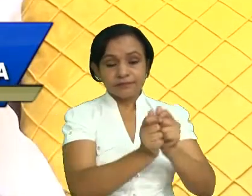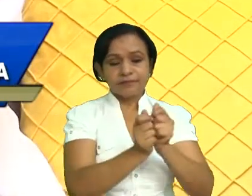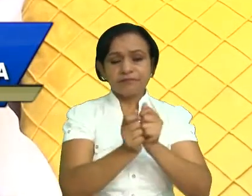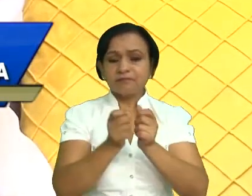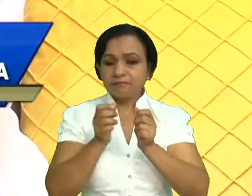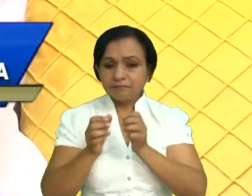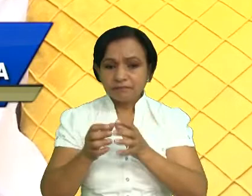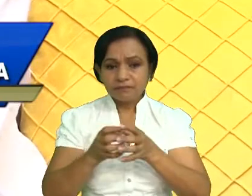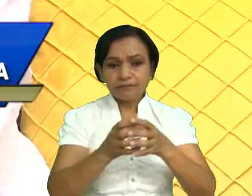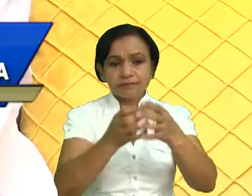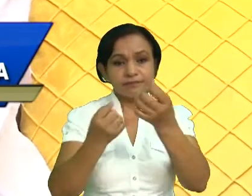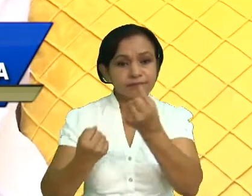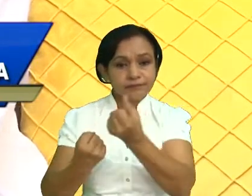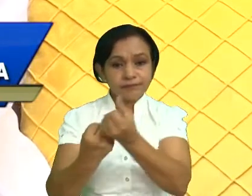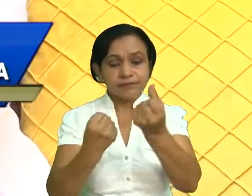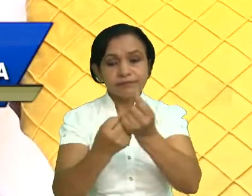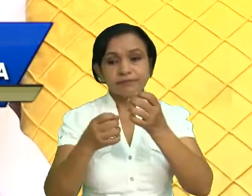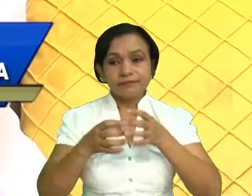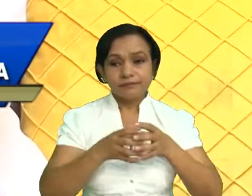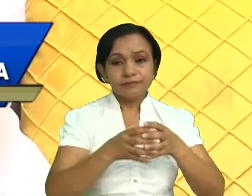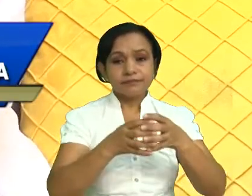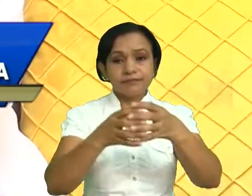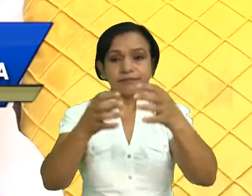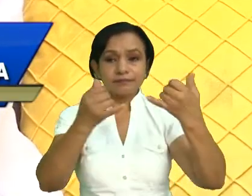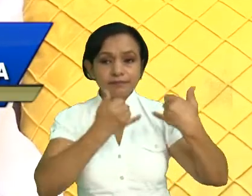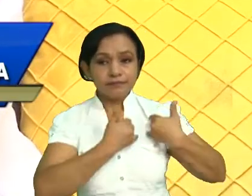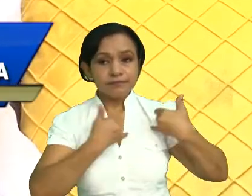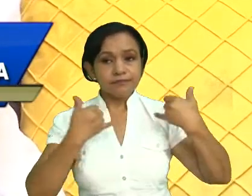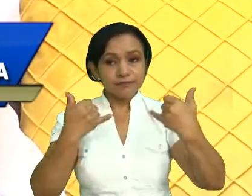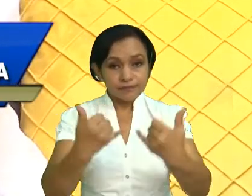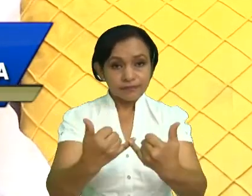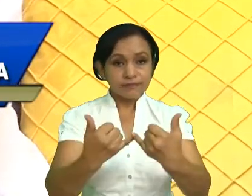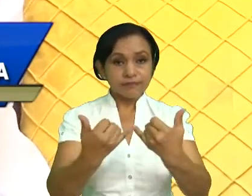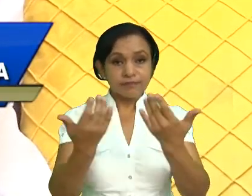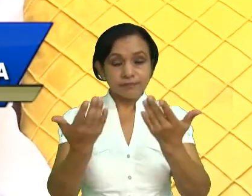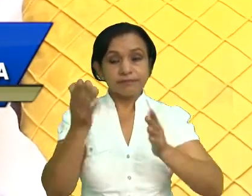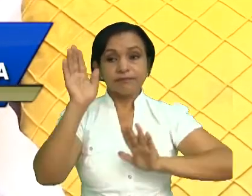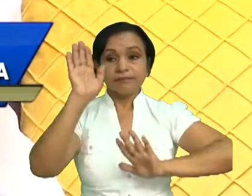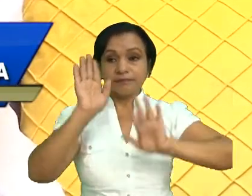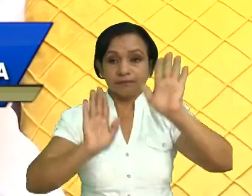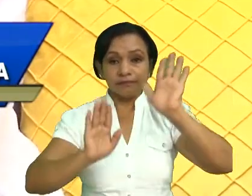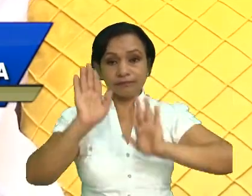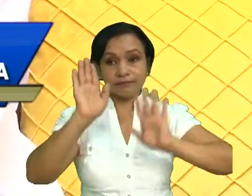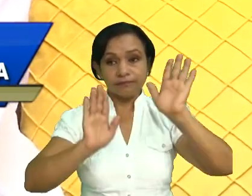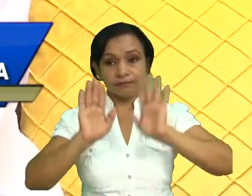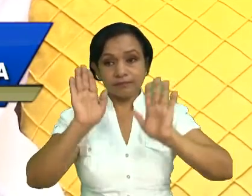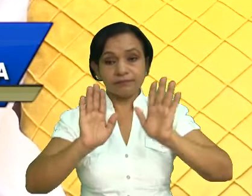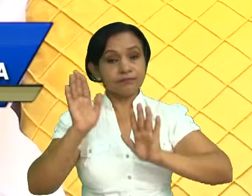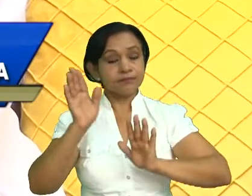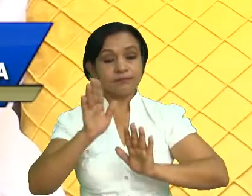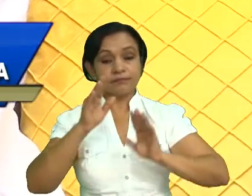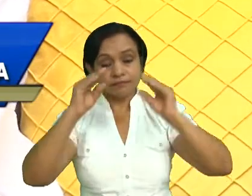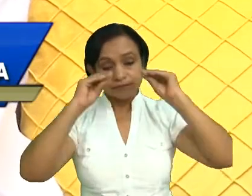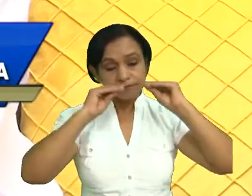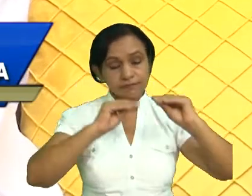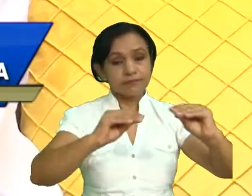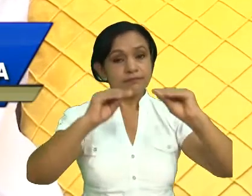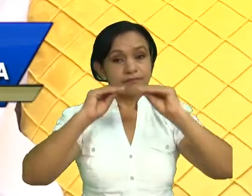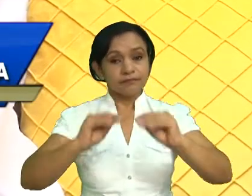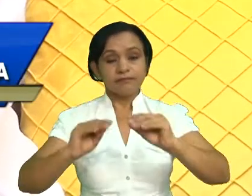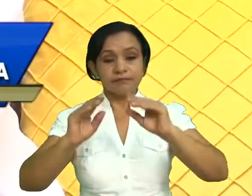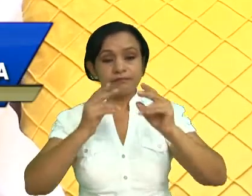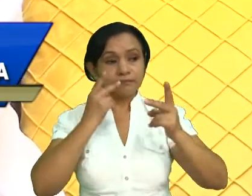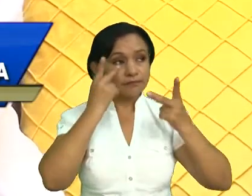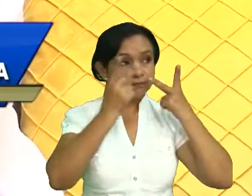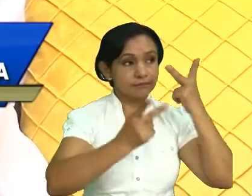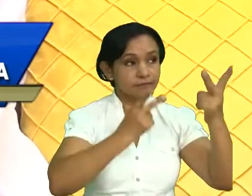de los colaboradores voluntarios, de las instituciones que estamos participando en las charlas educativas, en las visitas casa a